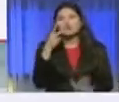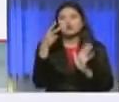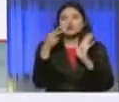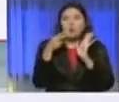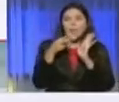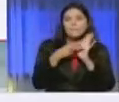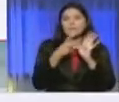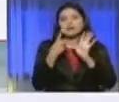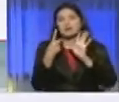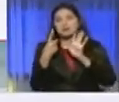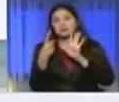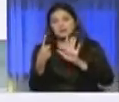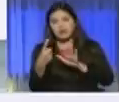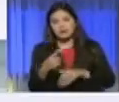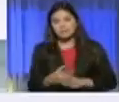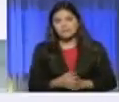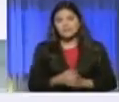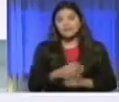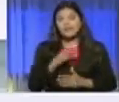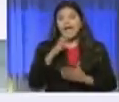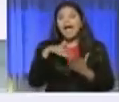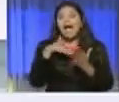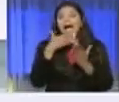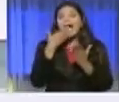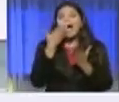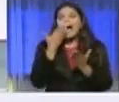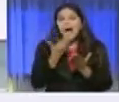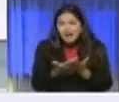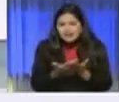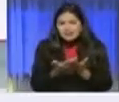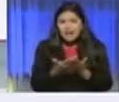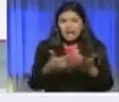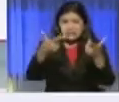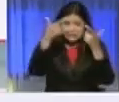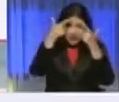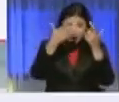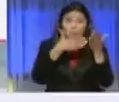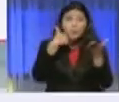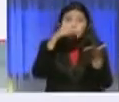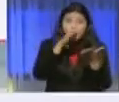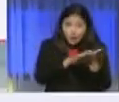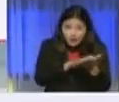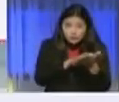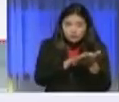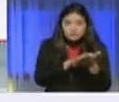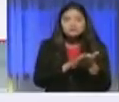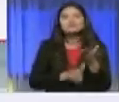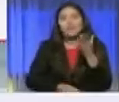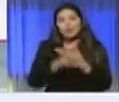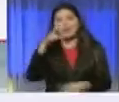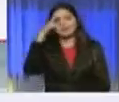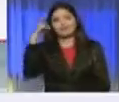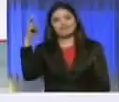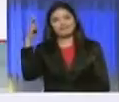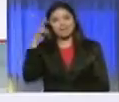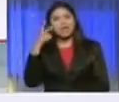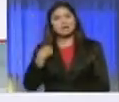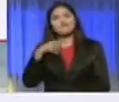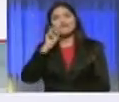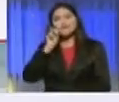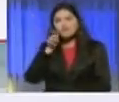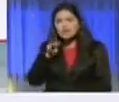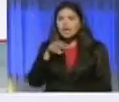2006. Hasta su último día de vida fui su canciller. Y vi la construcción y